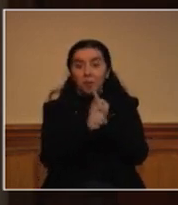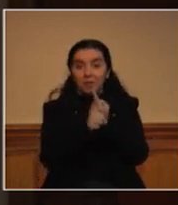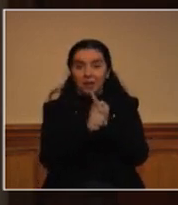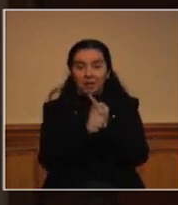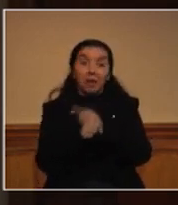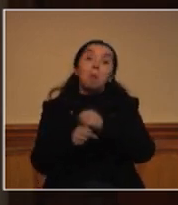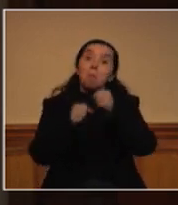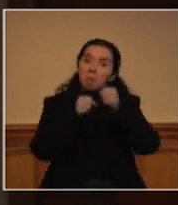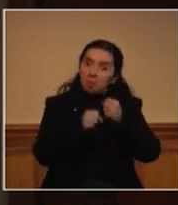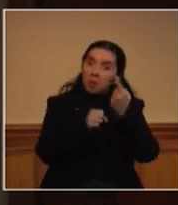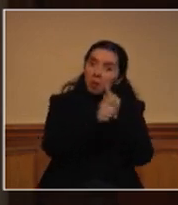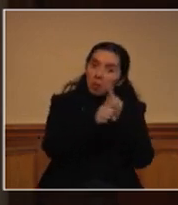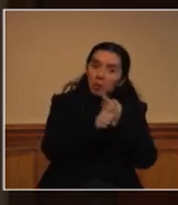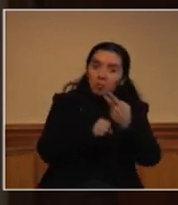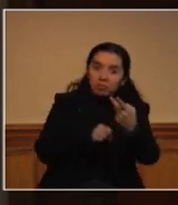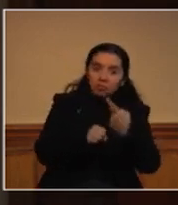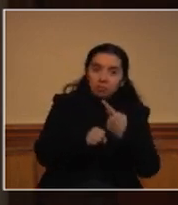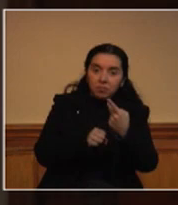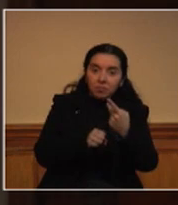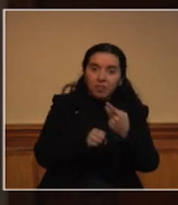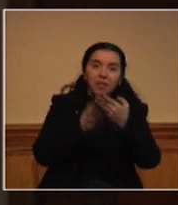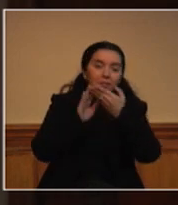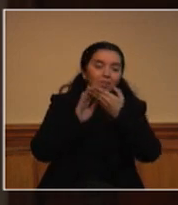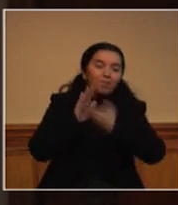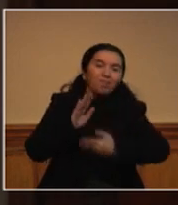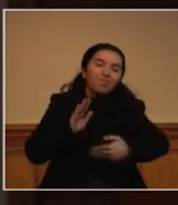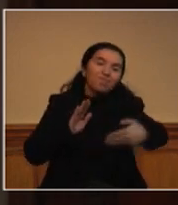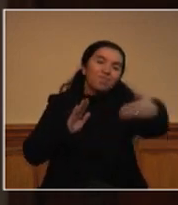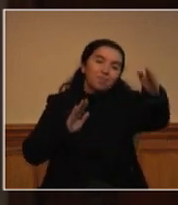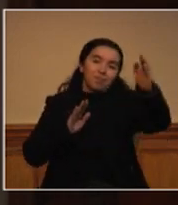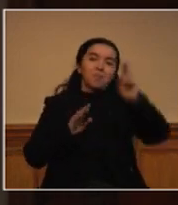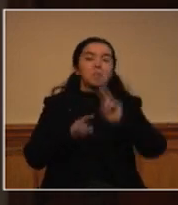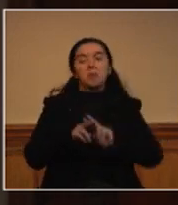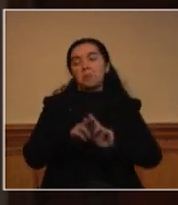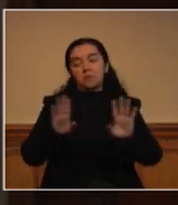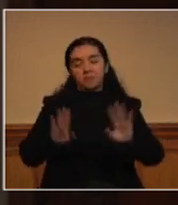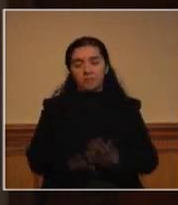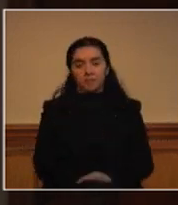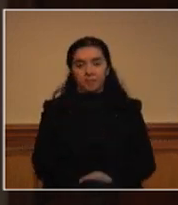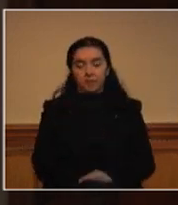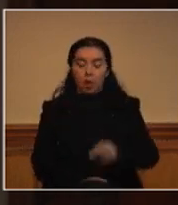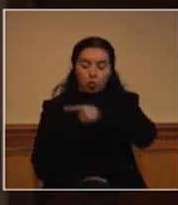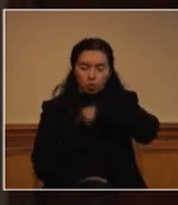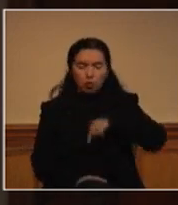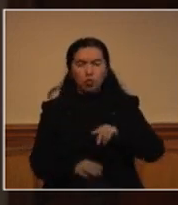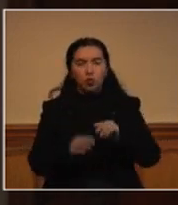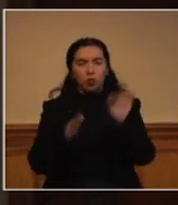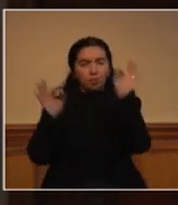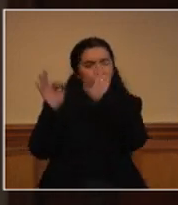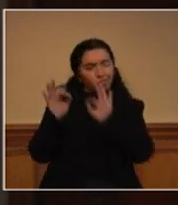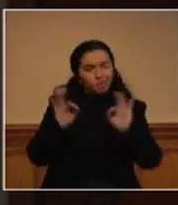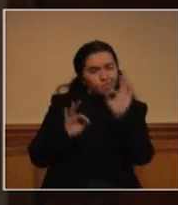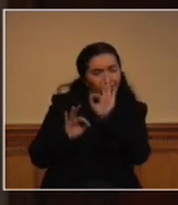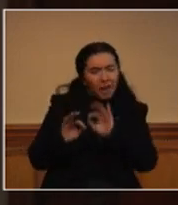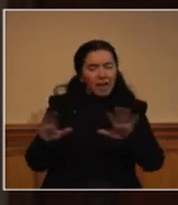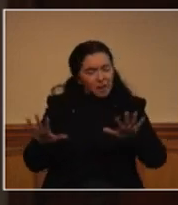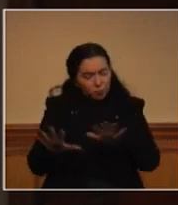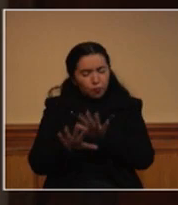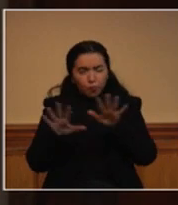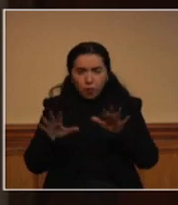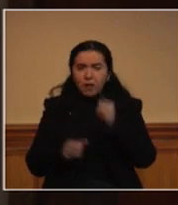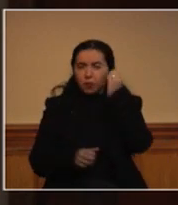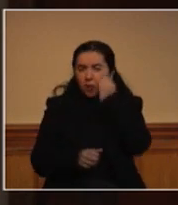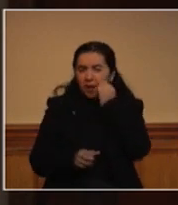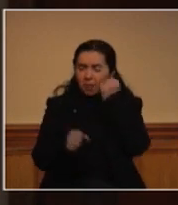podemos conversar con él, todo lo demás viene añadido. Nosotros hemos diseñado con mucho cariño, con mucho esfuerzo, con mucho